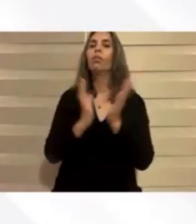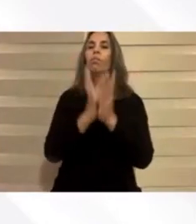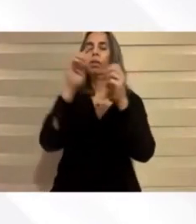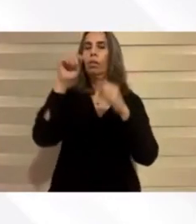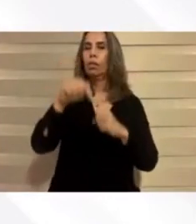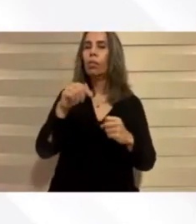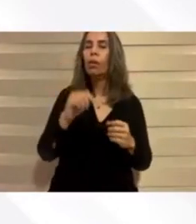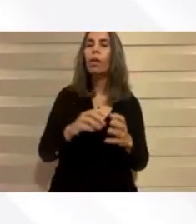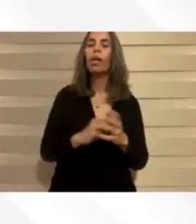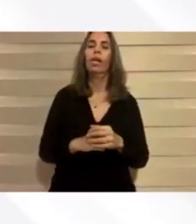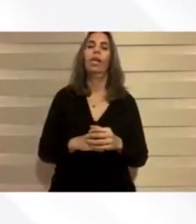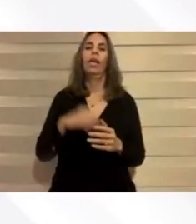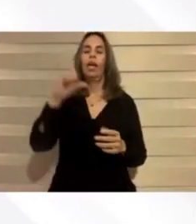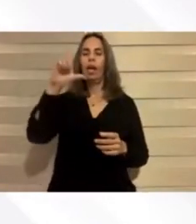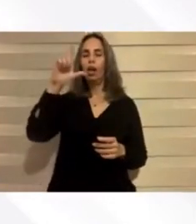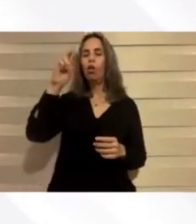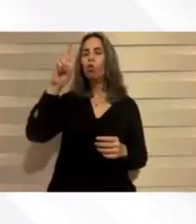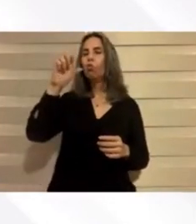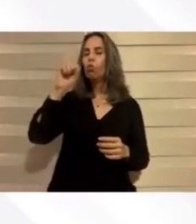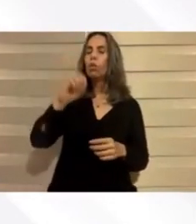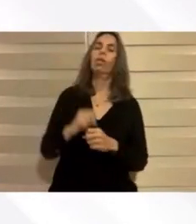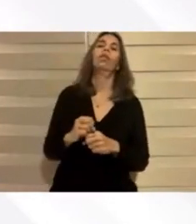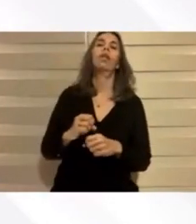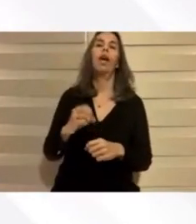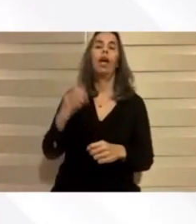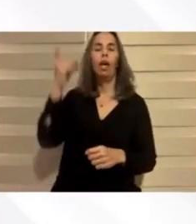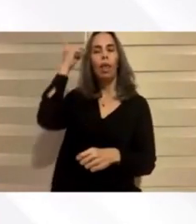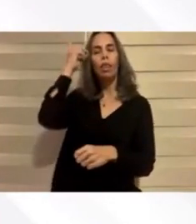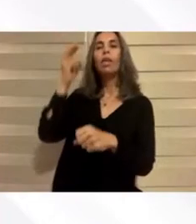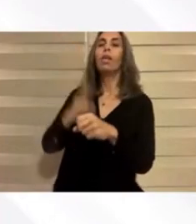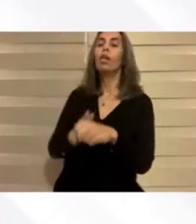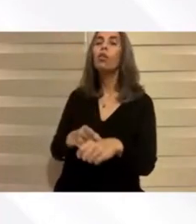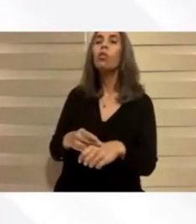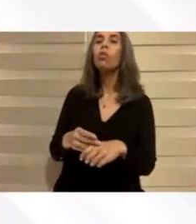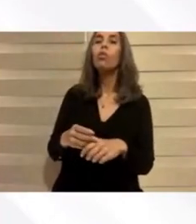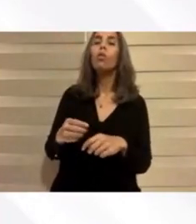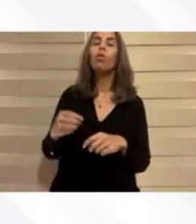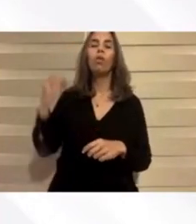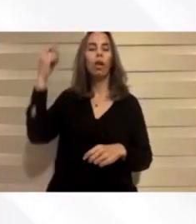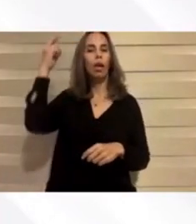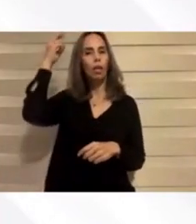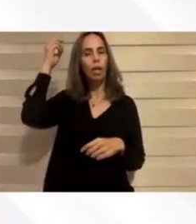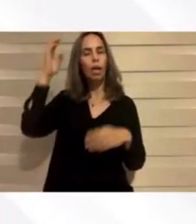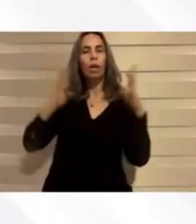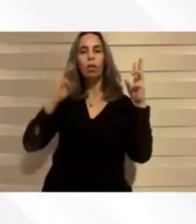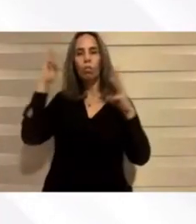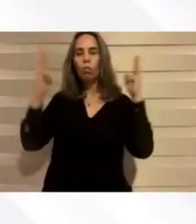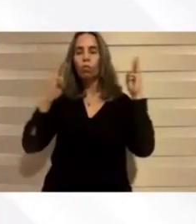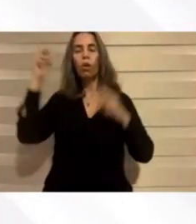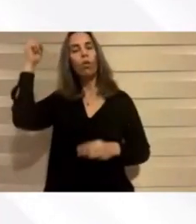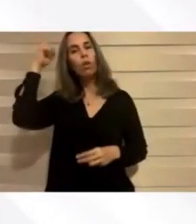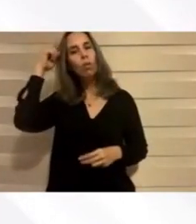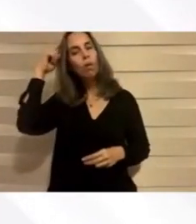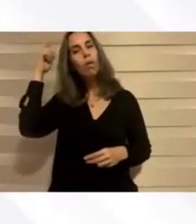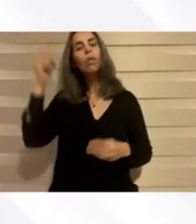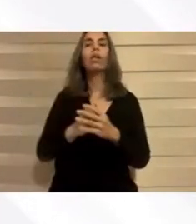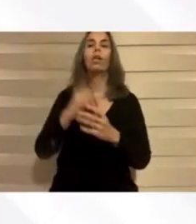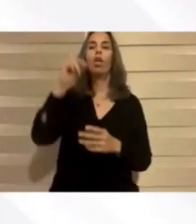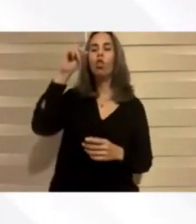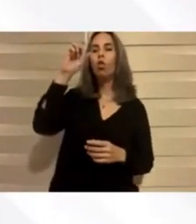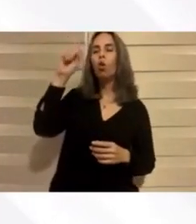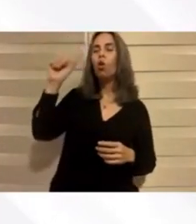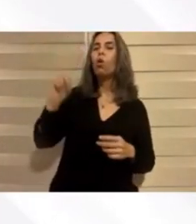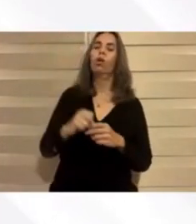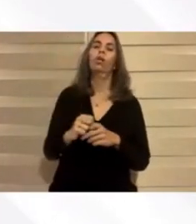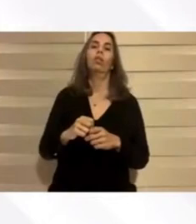datos; Lucina Jiménez, directora del Instituto Nacional de Bellas Artes y Literatura; Dolores Beistegui, directora